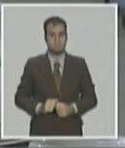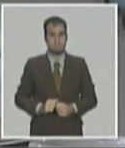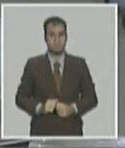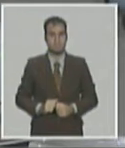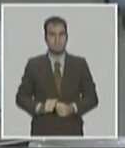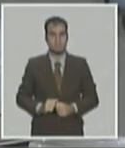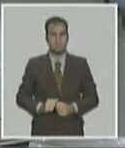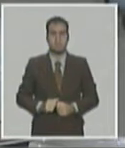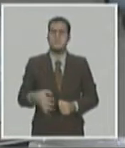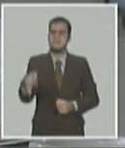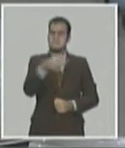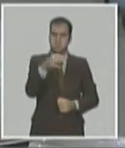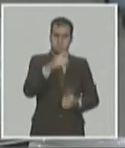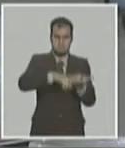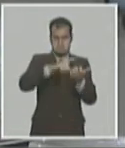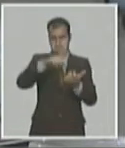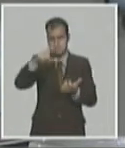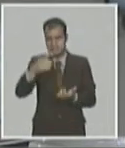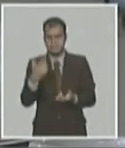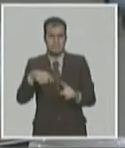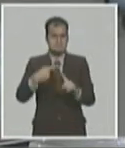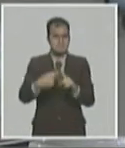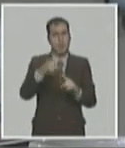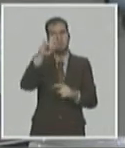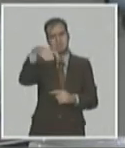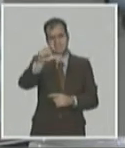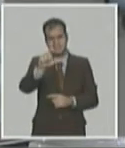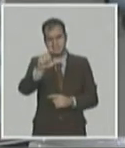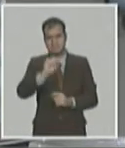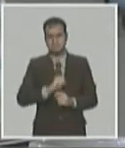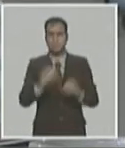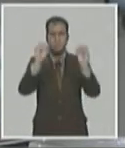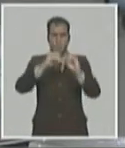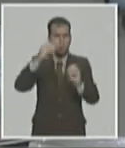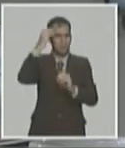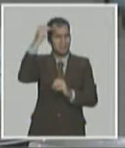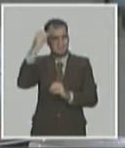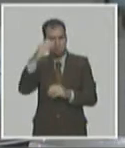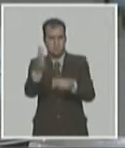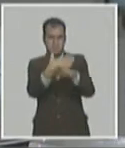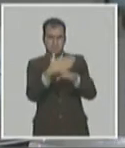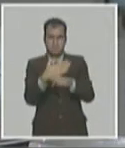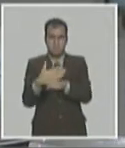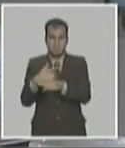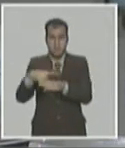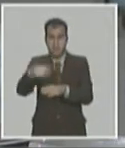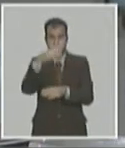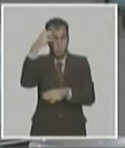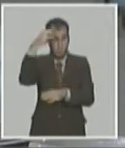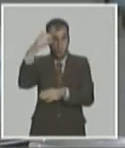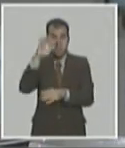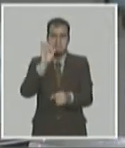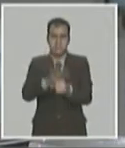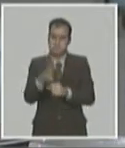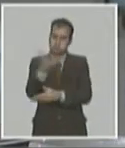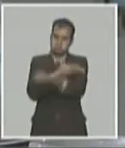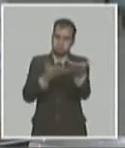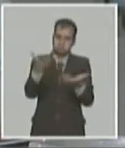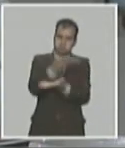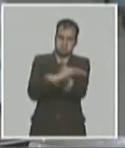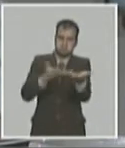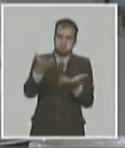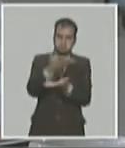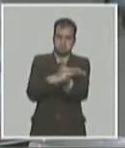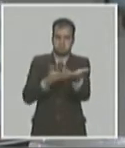la Unión de Jóvenes Comunistas, las organizaciones de masa, las estructuras del gobierno, iniciaron todo un proceso de debate, no solamente